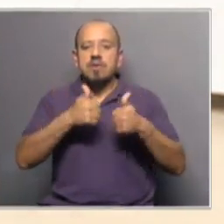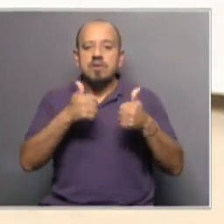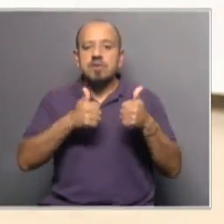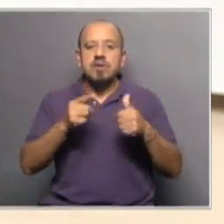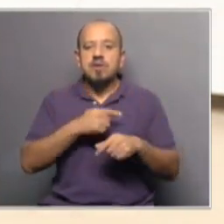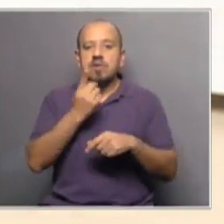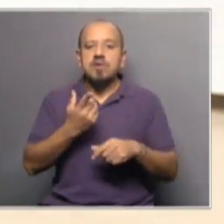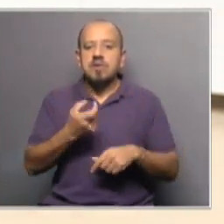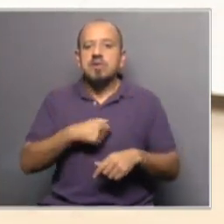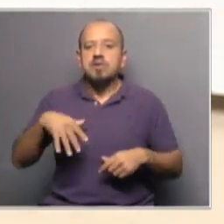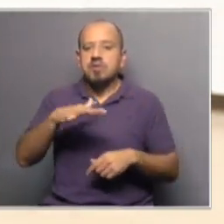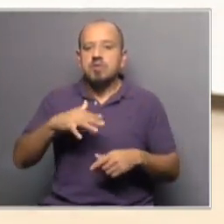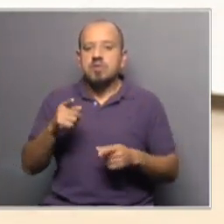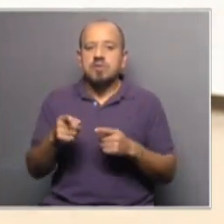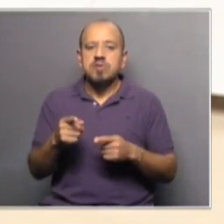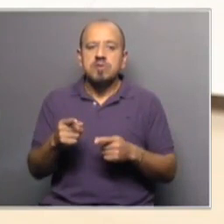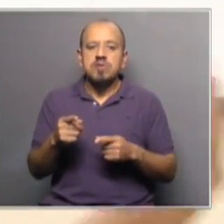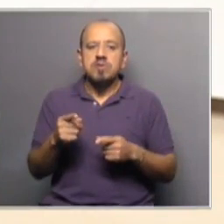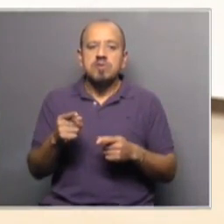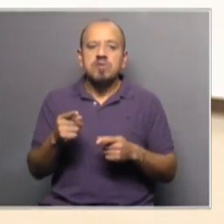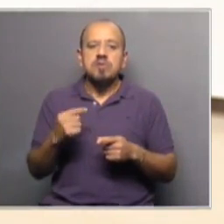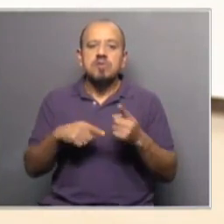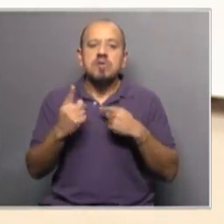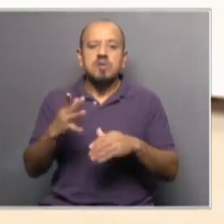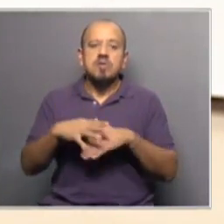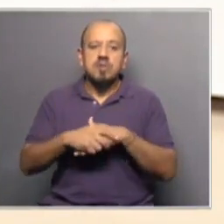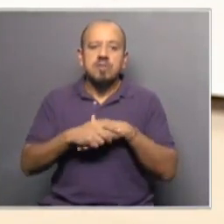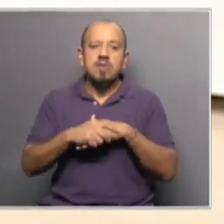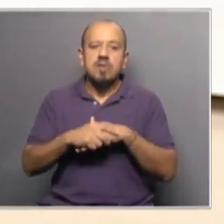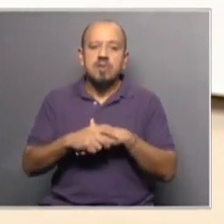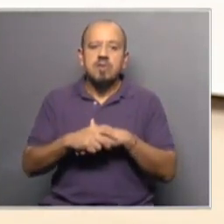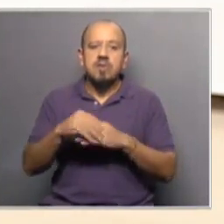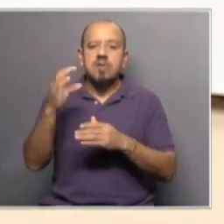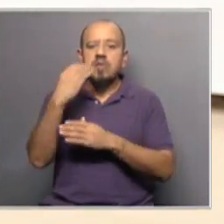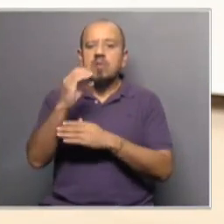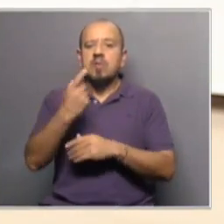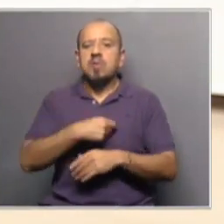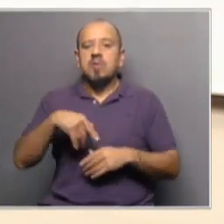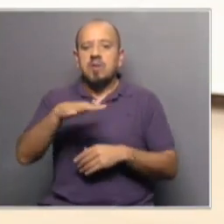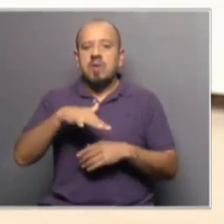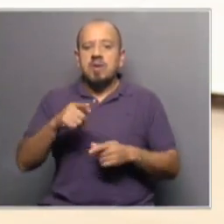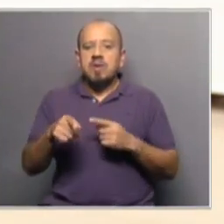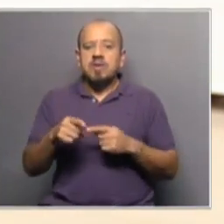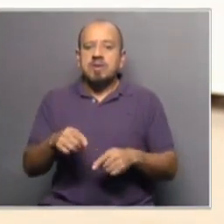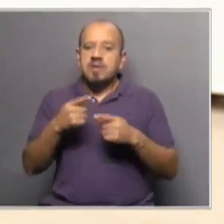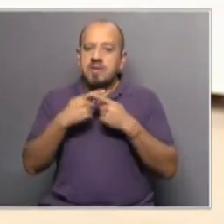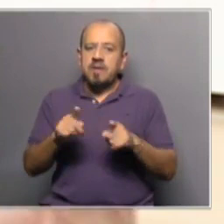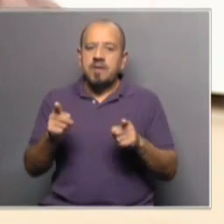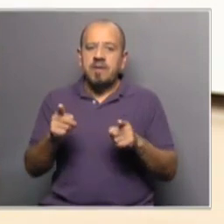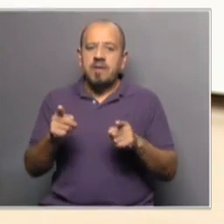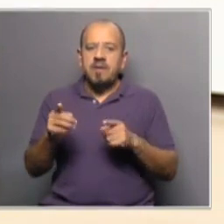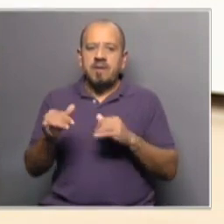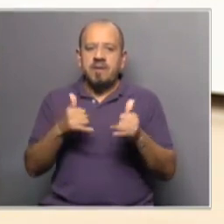una manera social. No sé, para jugar entre amigos o en un club social, que a veces es distinto que